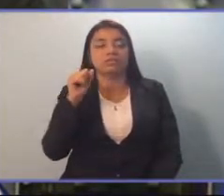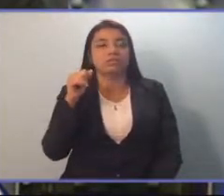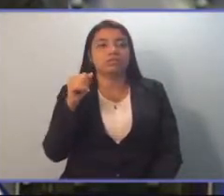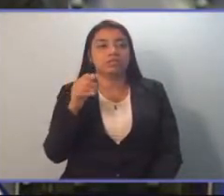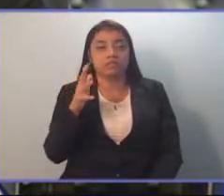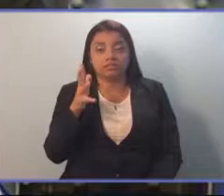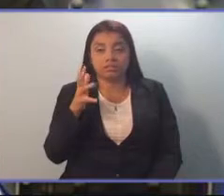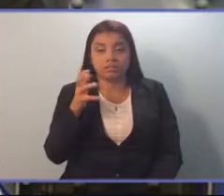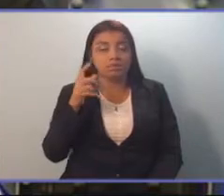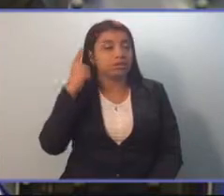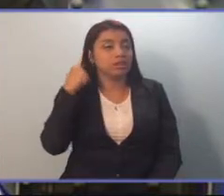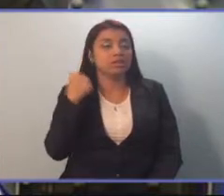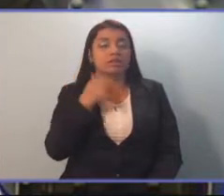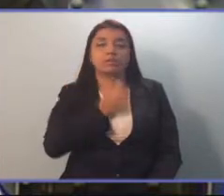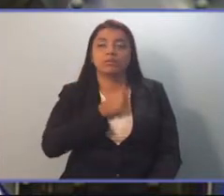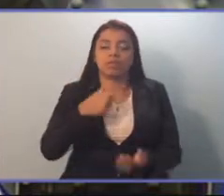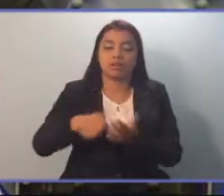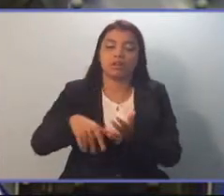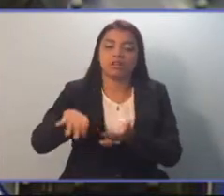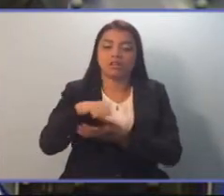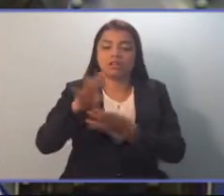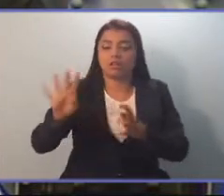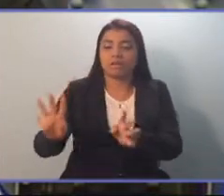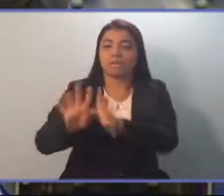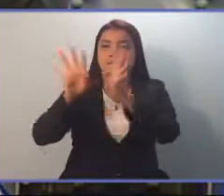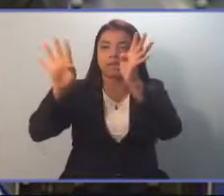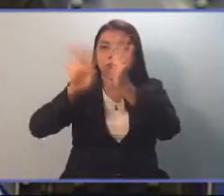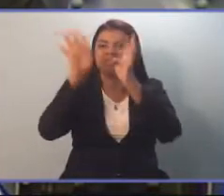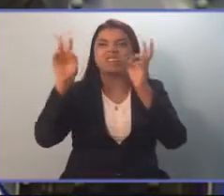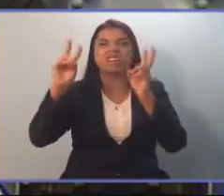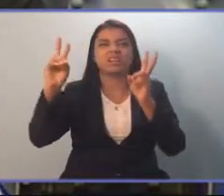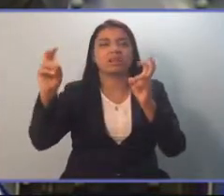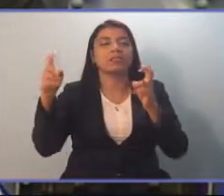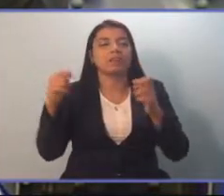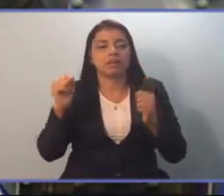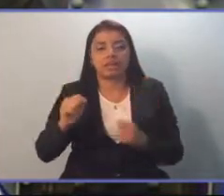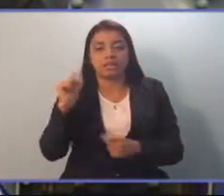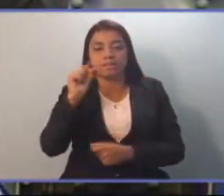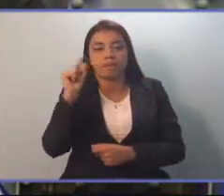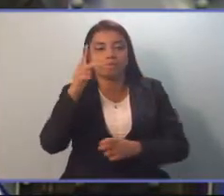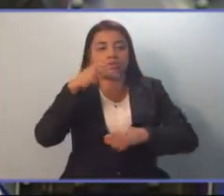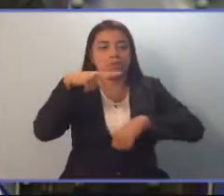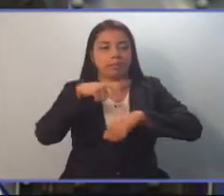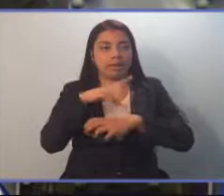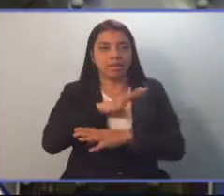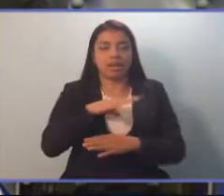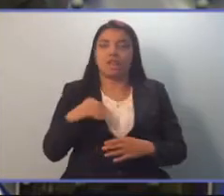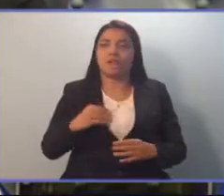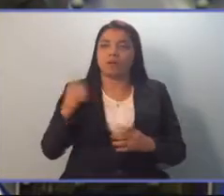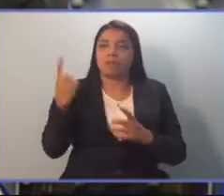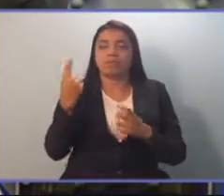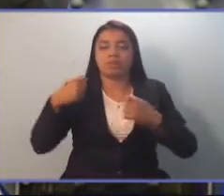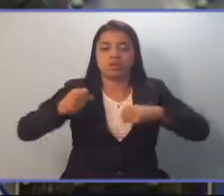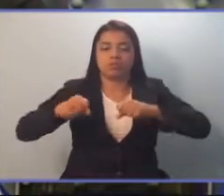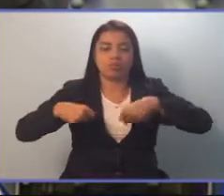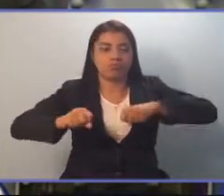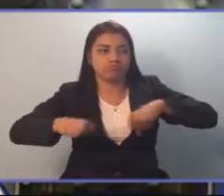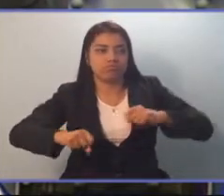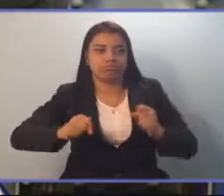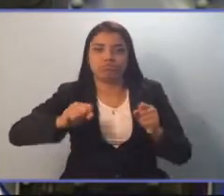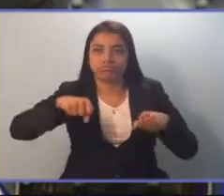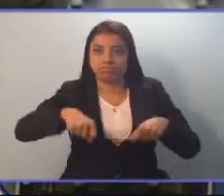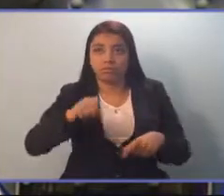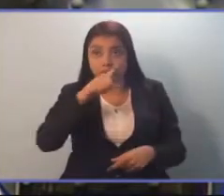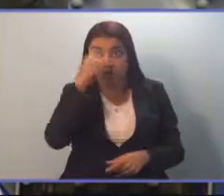convoque al alcalde de Panchimalco sobre el tema de acceso al Parque de la Familia. Los que estén de